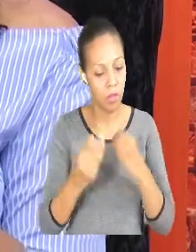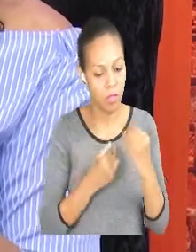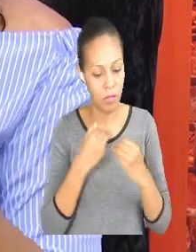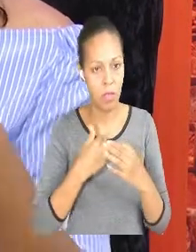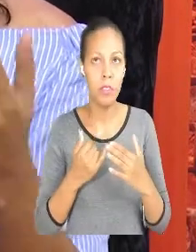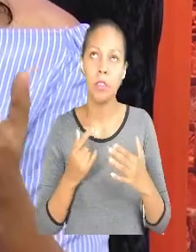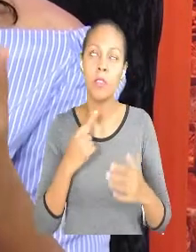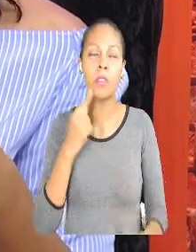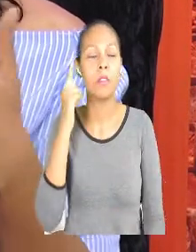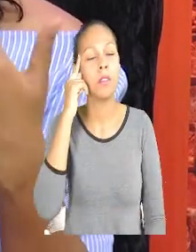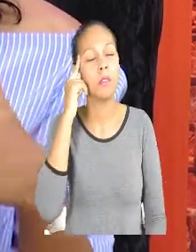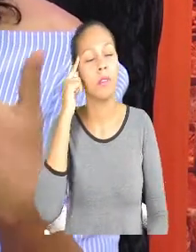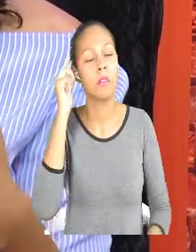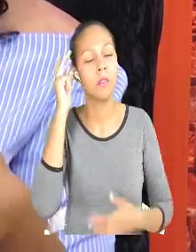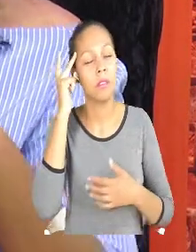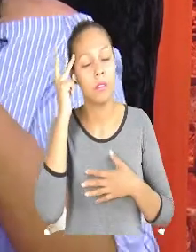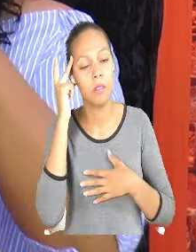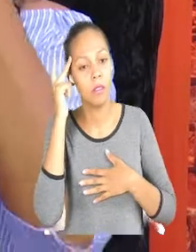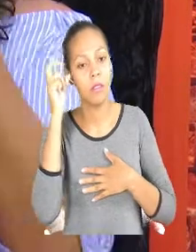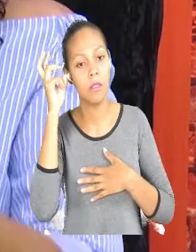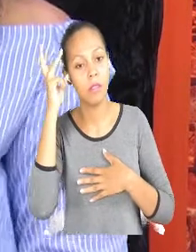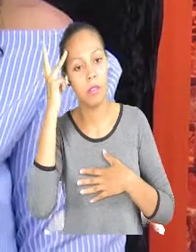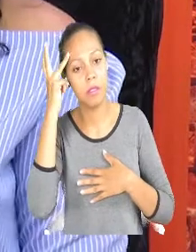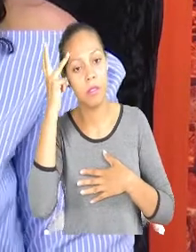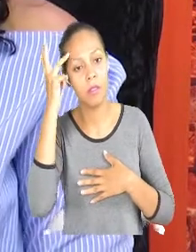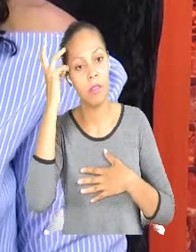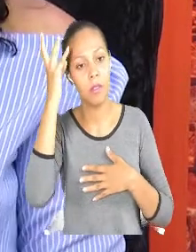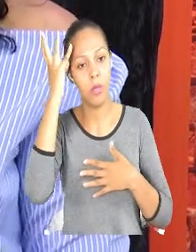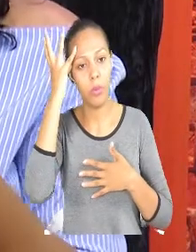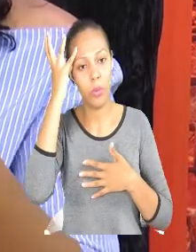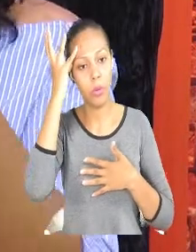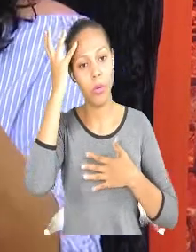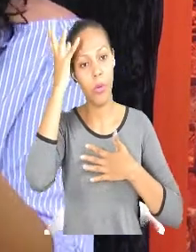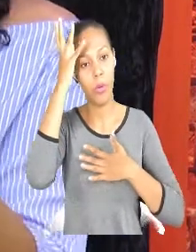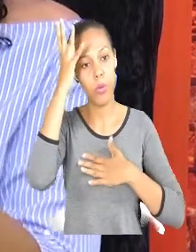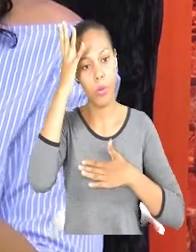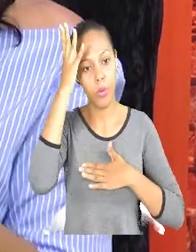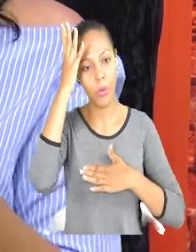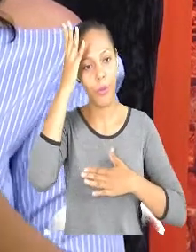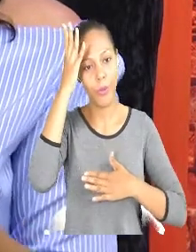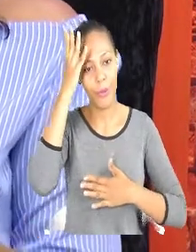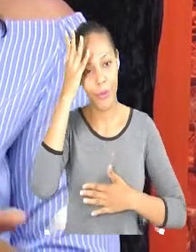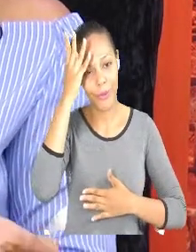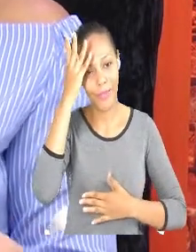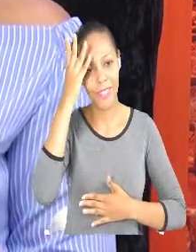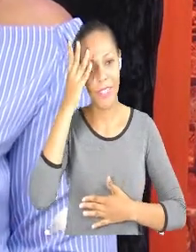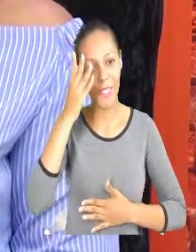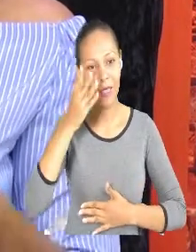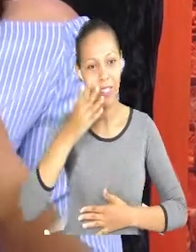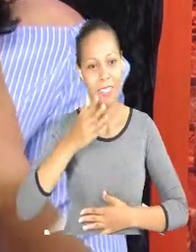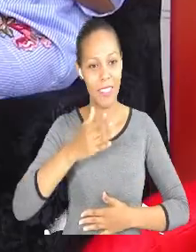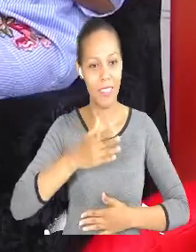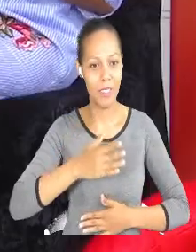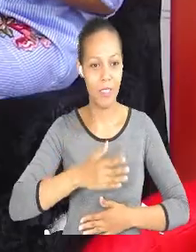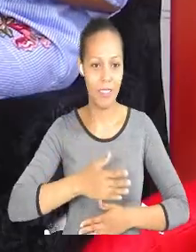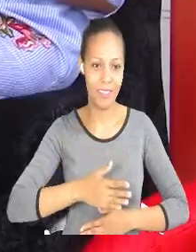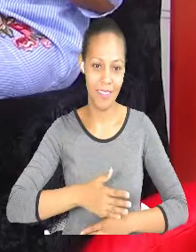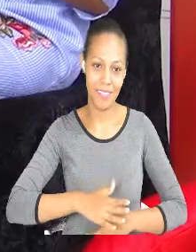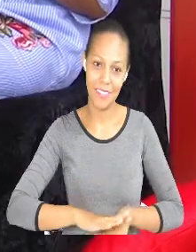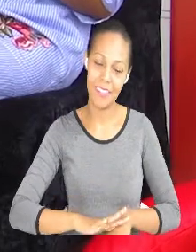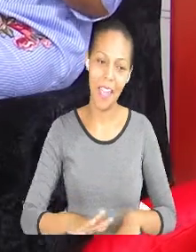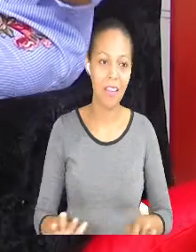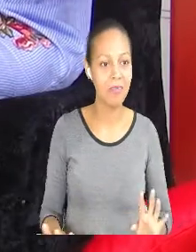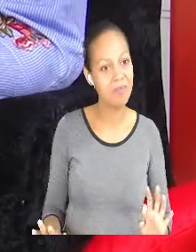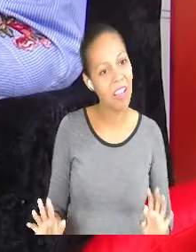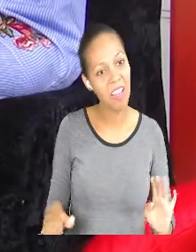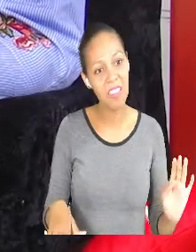13. Entonces la clave es estar pendiente y respirando profundamente también e ir contando hasta 10. Entonces cuando llega el momento, ya de pronto se nos ha olvidado